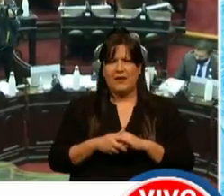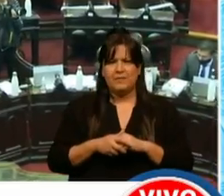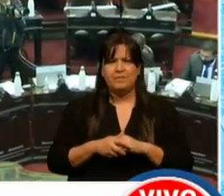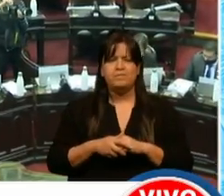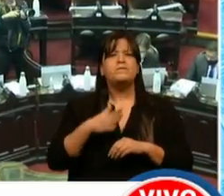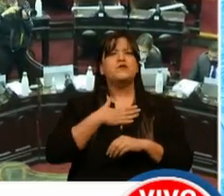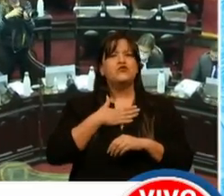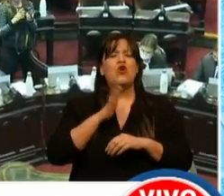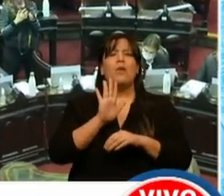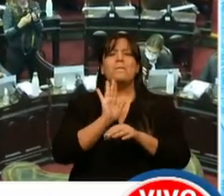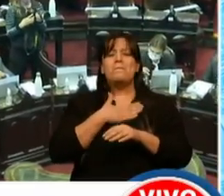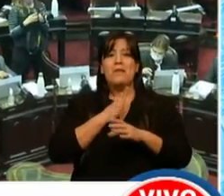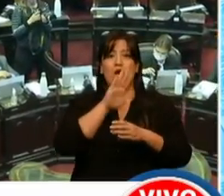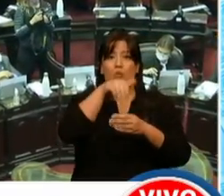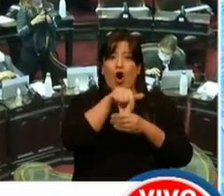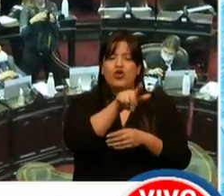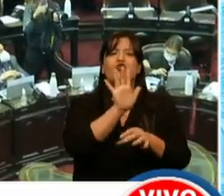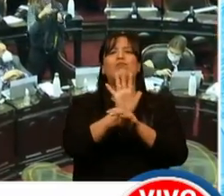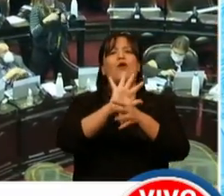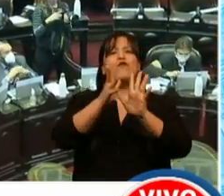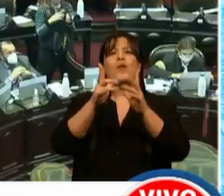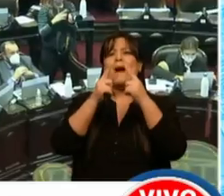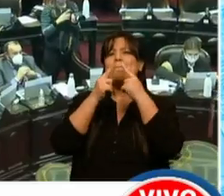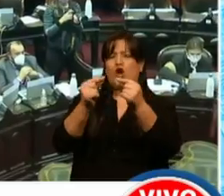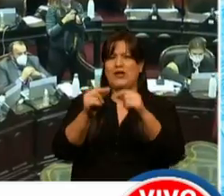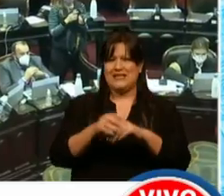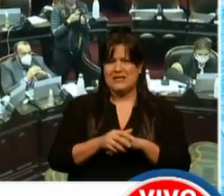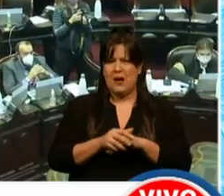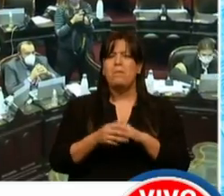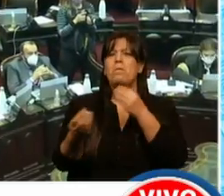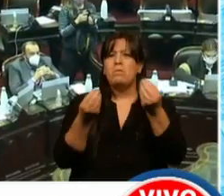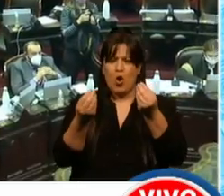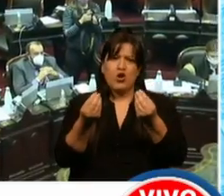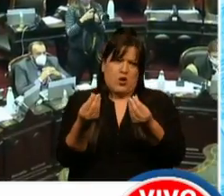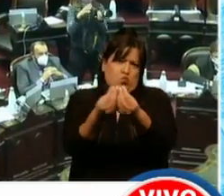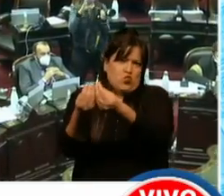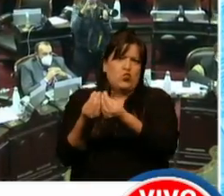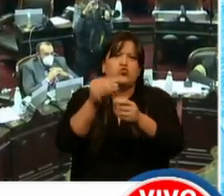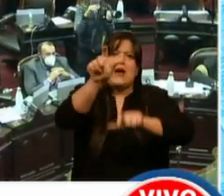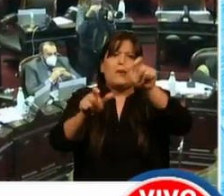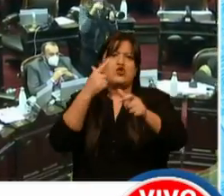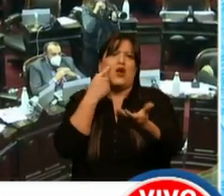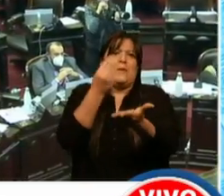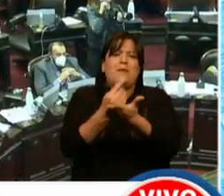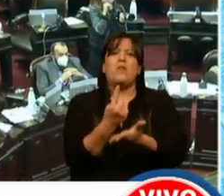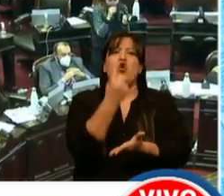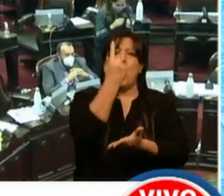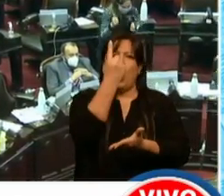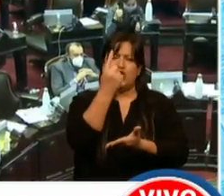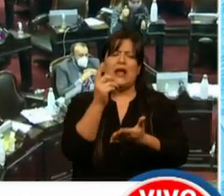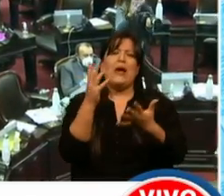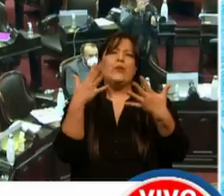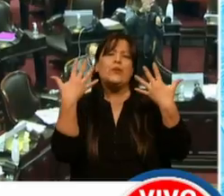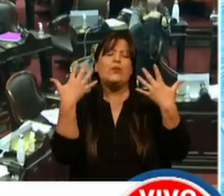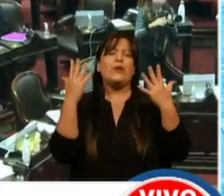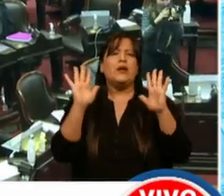pretende ser en realidad un voto de protesta en el nombre de millones de personas que vivimos en el norte en zonas cálidas